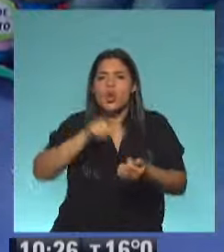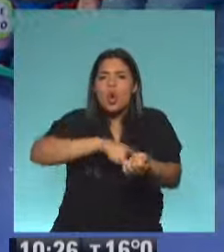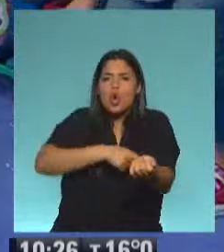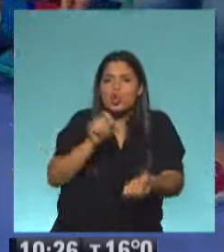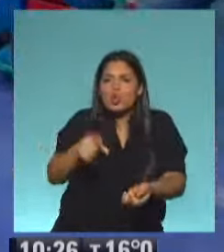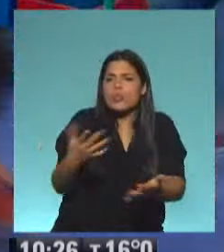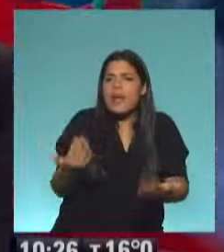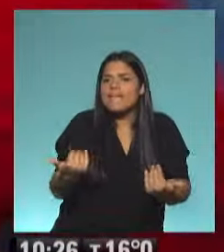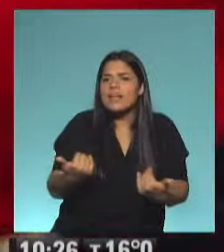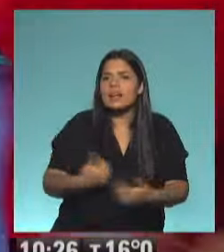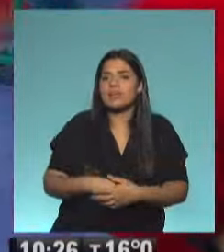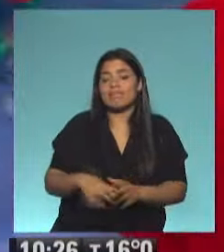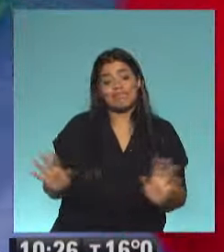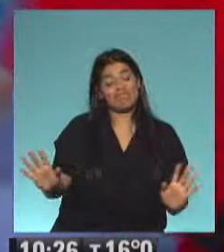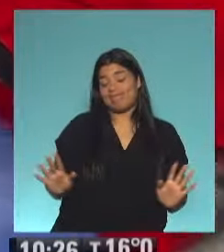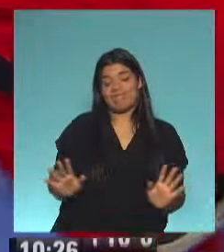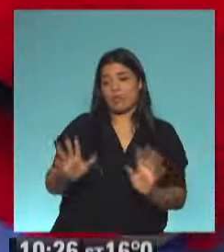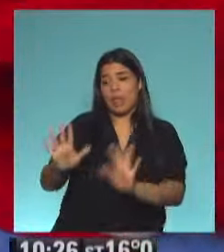No es conmigo la cuestión, es con vos.